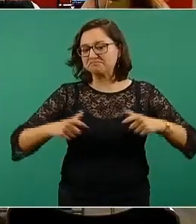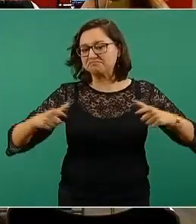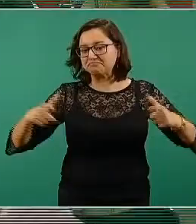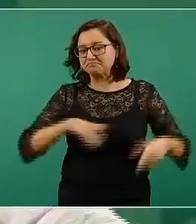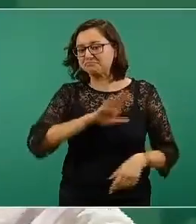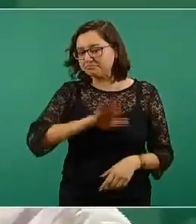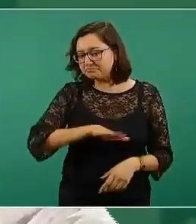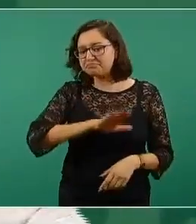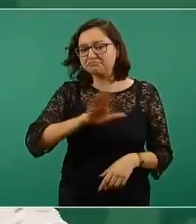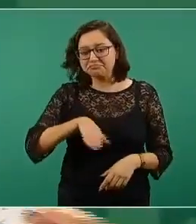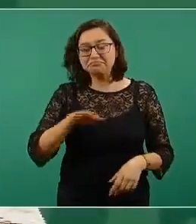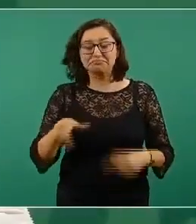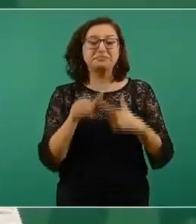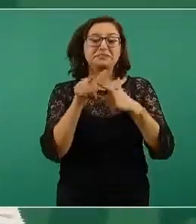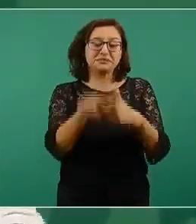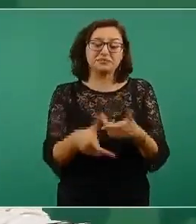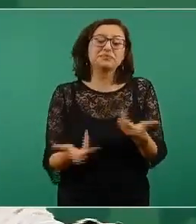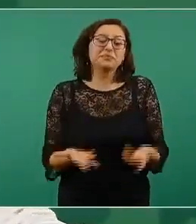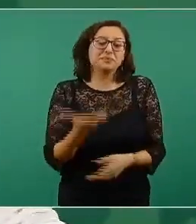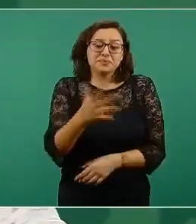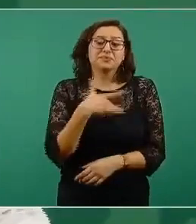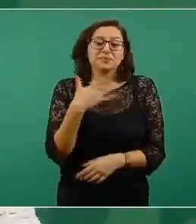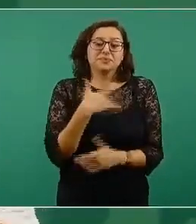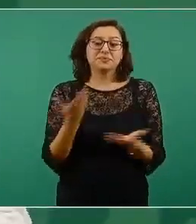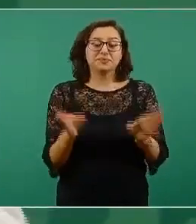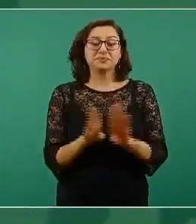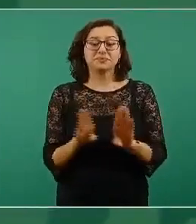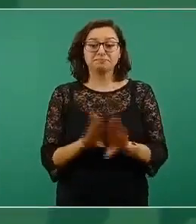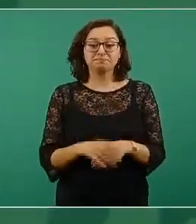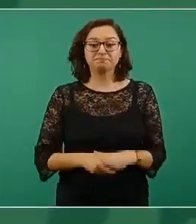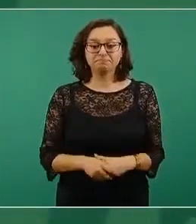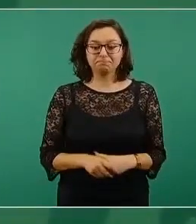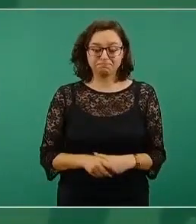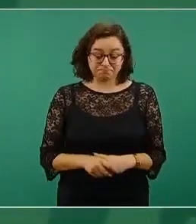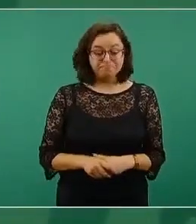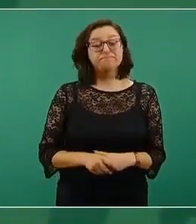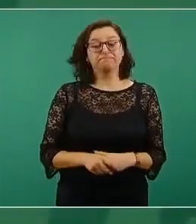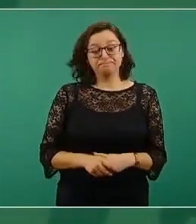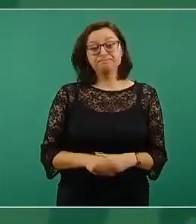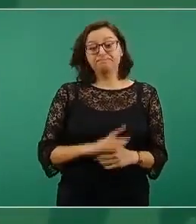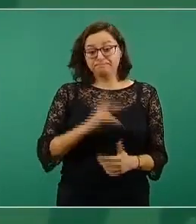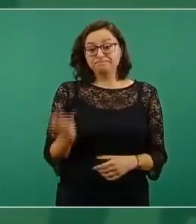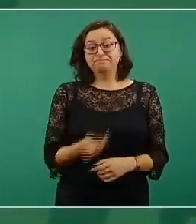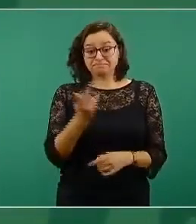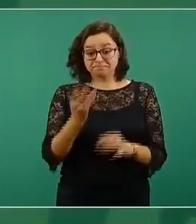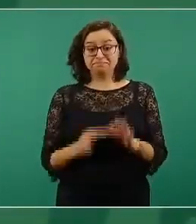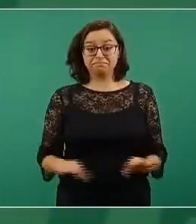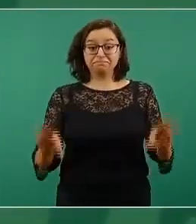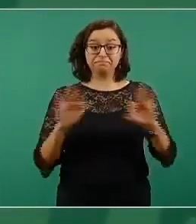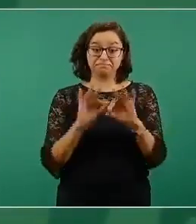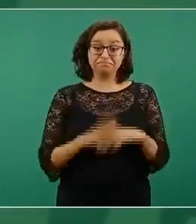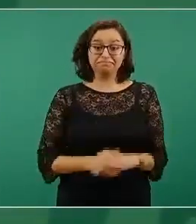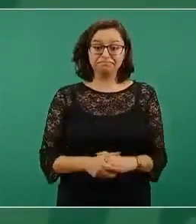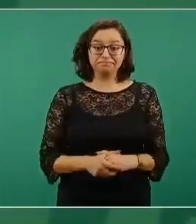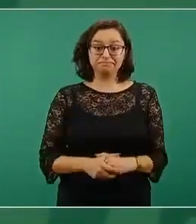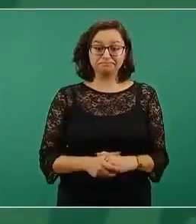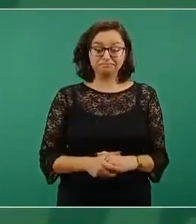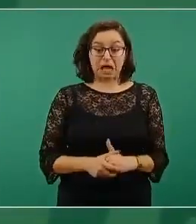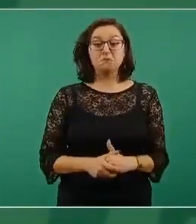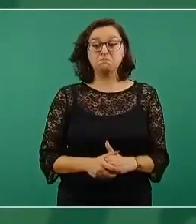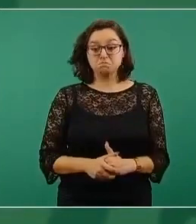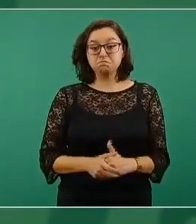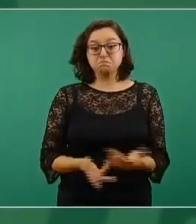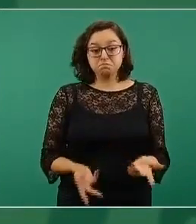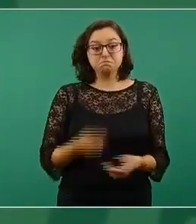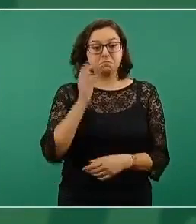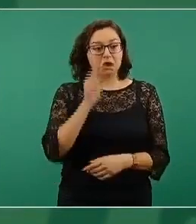bueno que hace esta pregunta, creo que es importante. Sí veo mañana varios periódicos, posiblemente el suyo, Natalia,